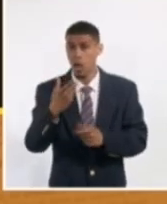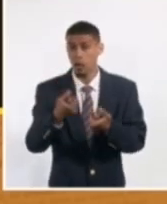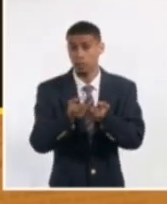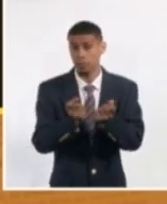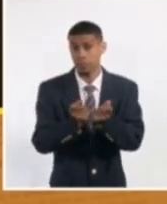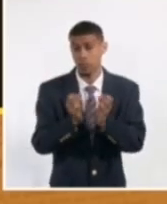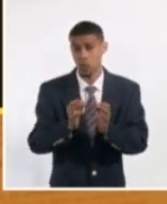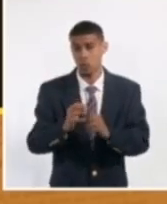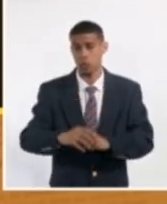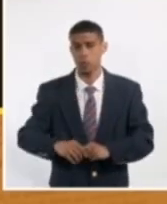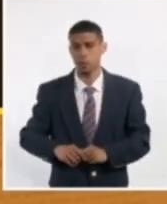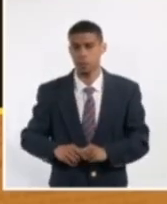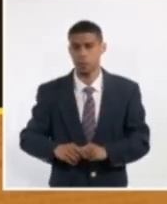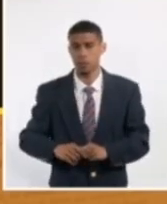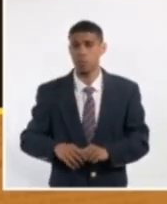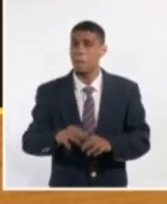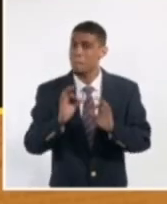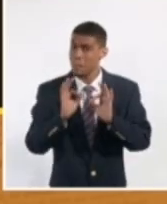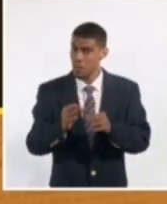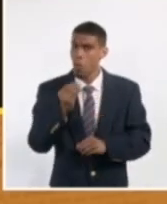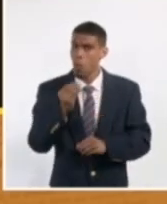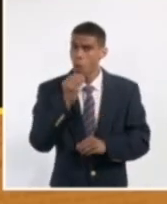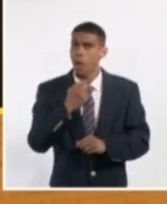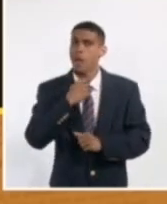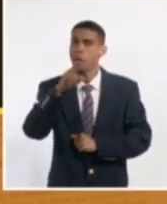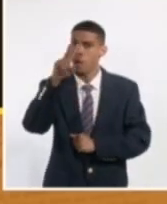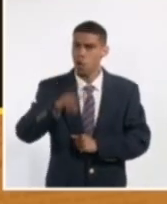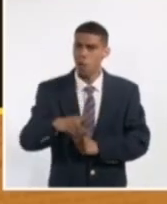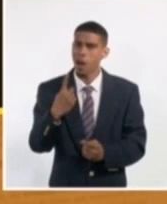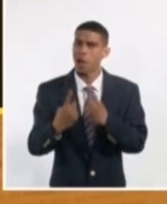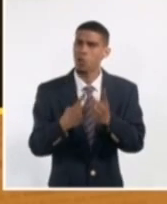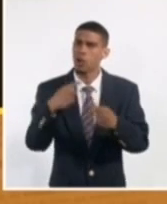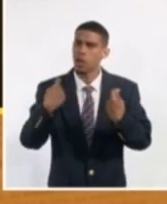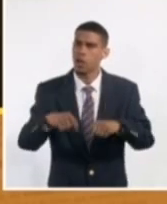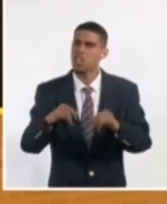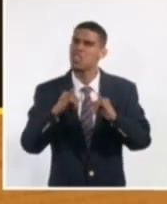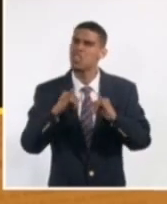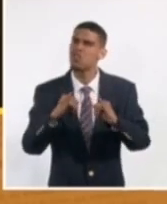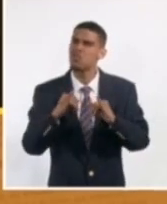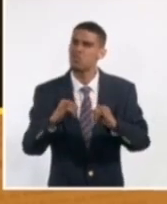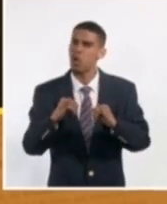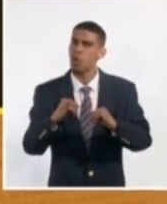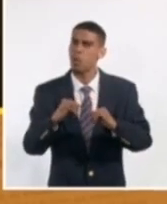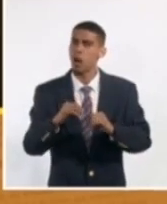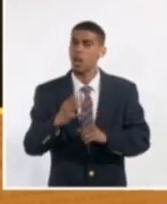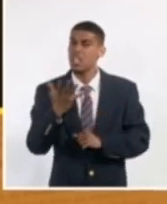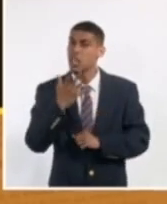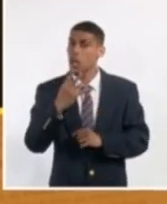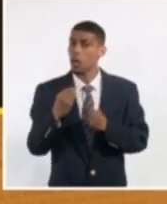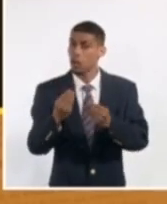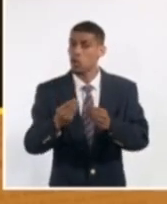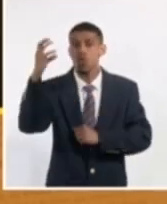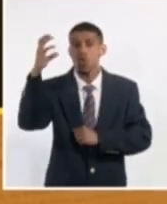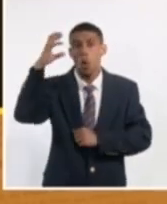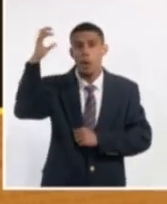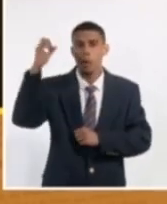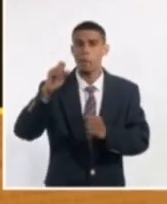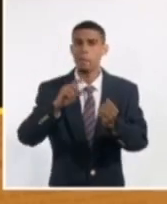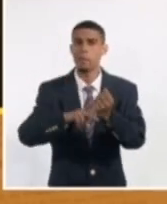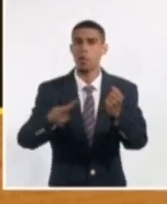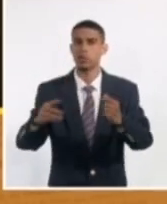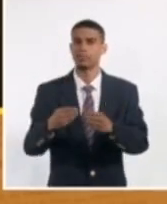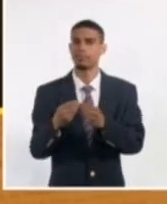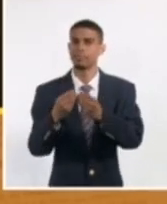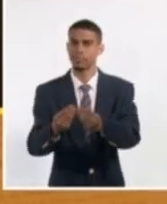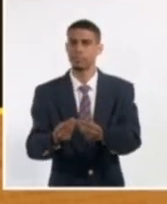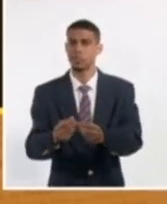Estado. Asimismo, debe evaluar y adoptar decisiones sobre los informes de rendición de cuentas que le presenten los gobernadores provinciales, así como controlar